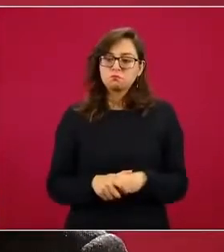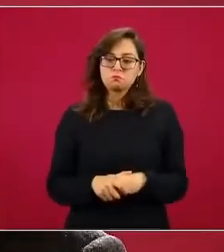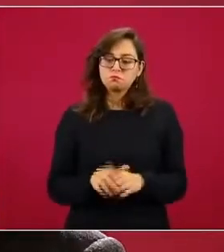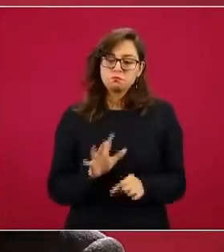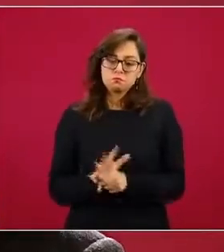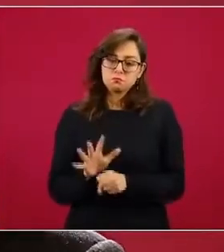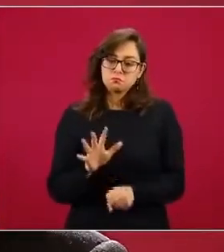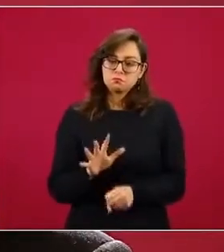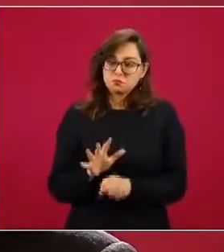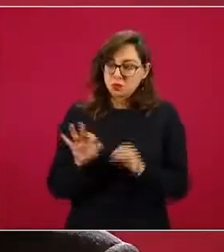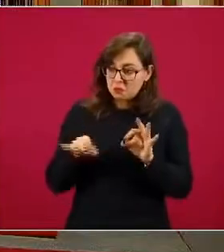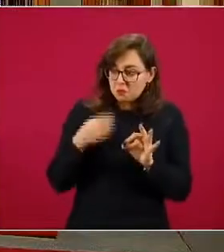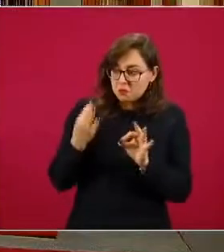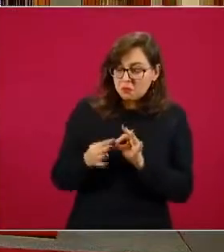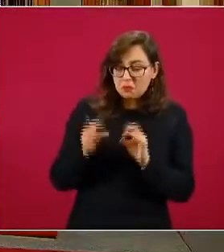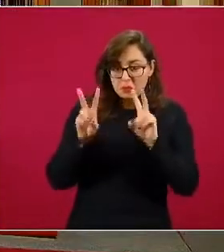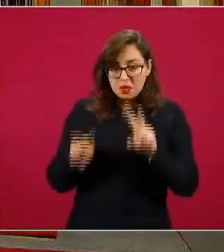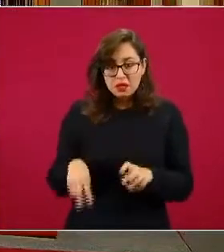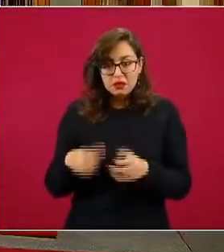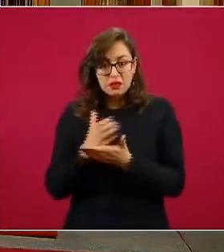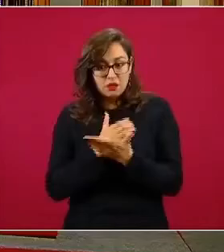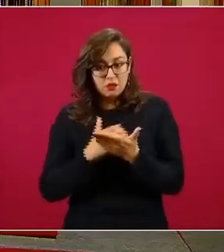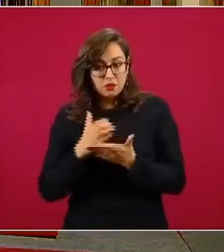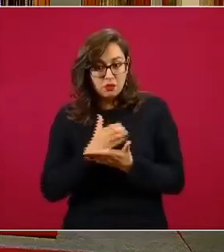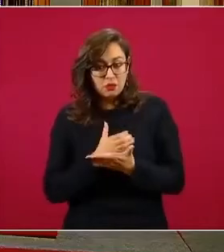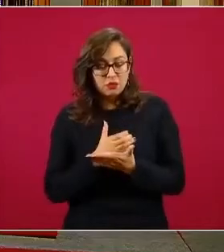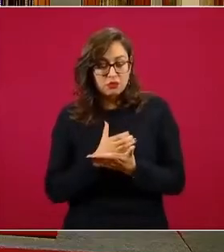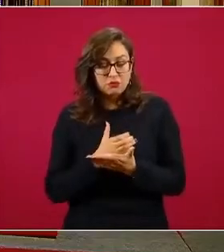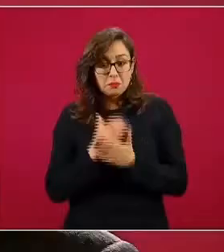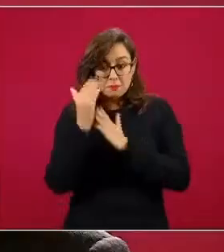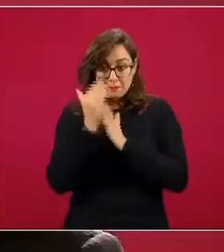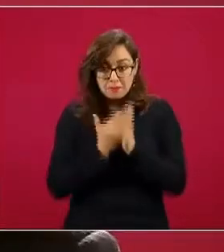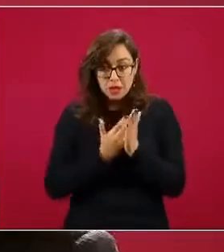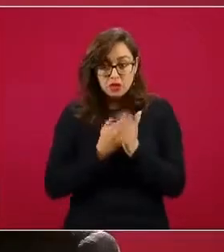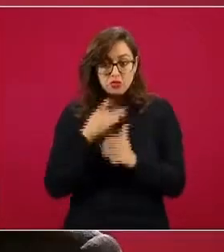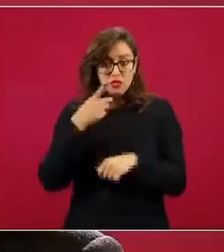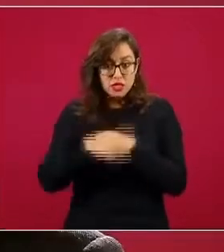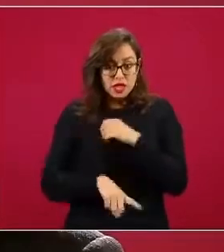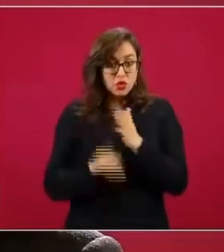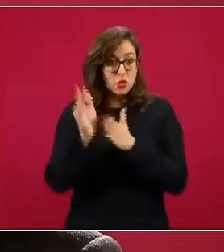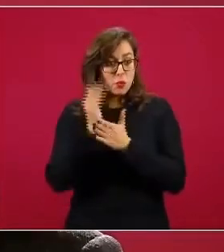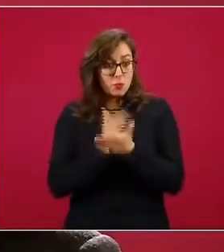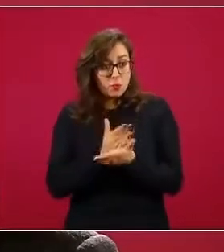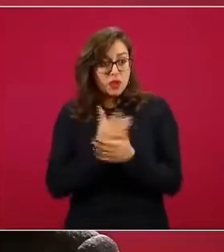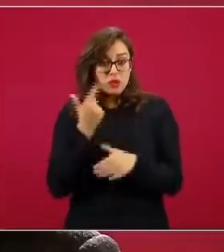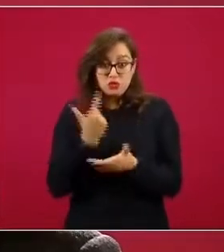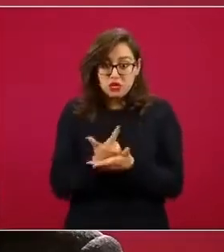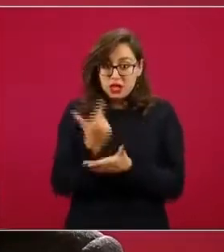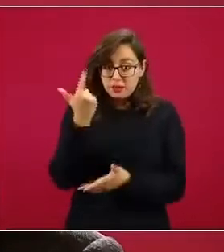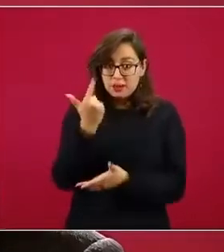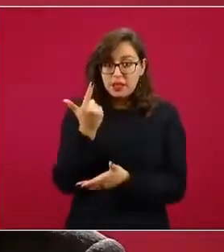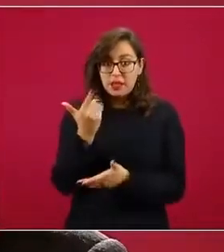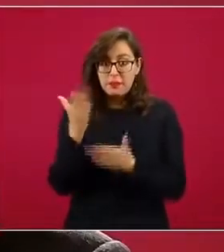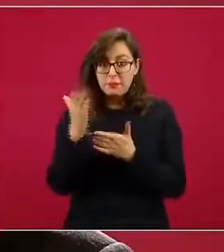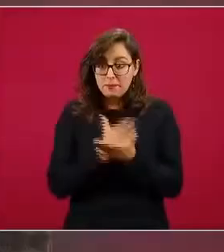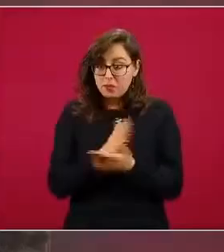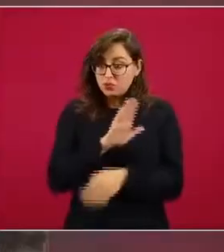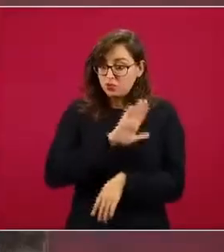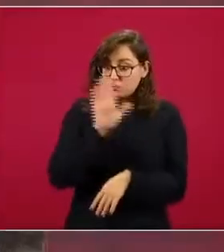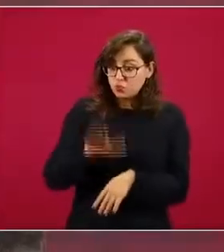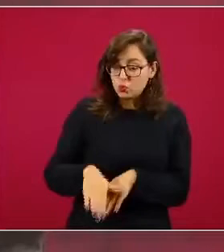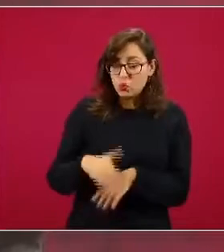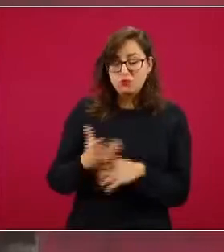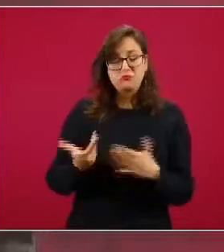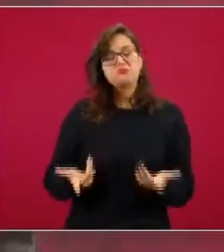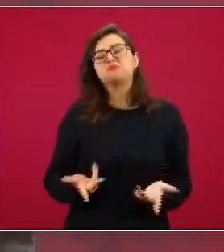tengan eficacia para reducir la mortalidad, la estancia hospitalaria, la duración de la hospitalización o